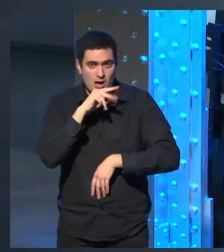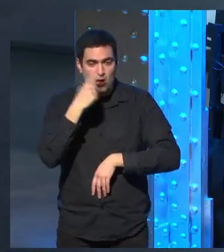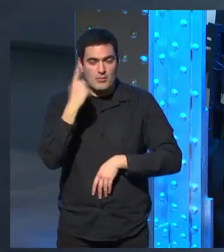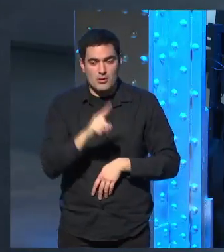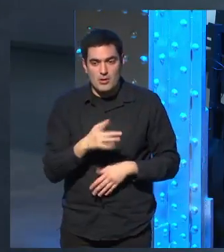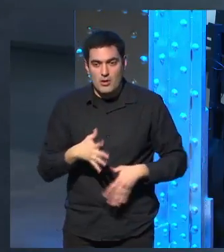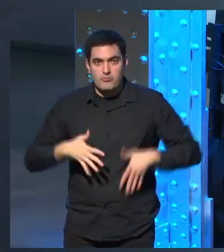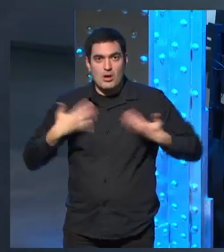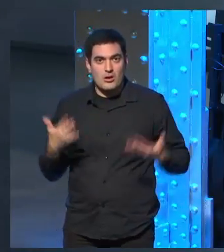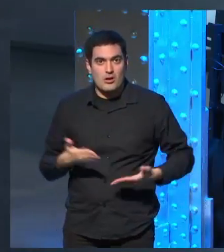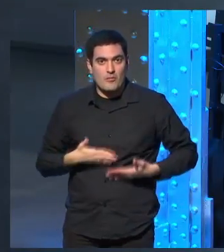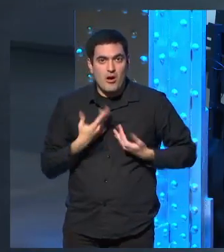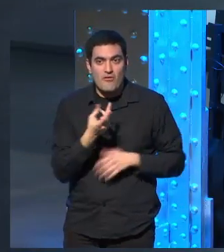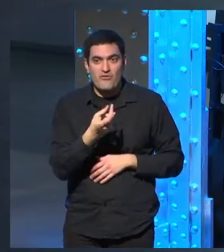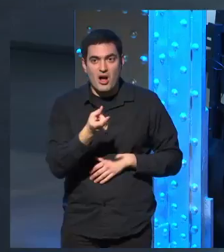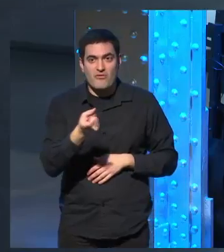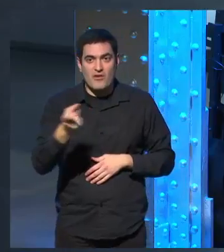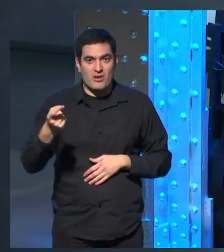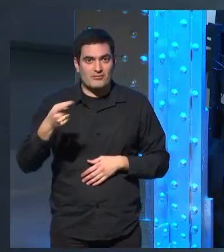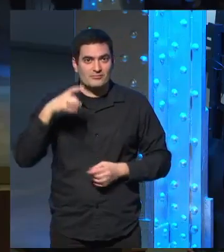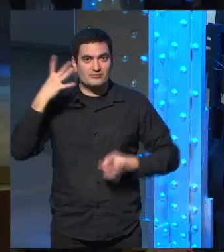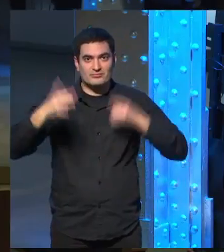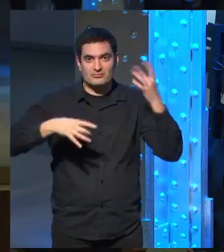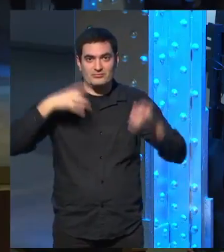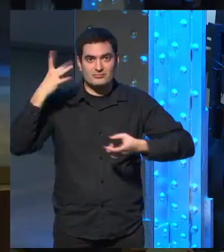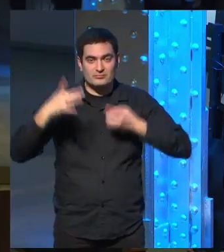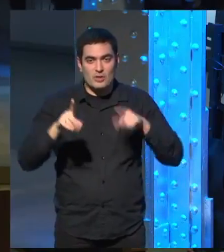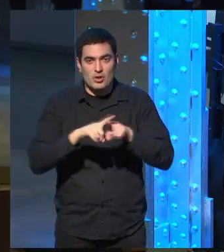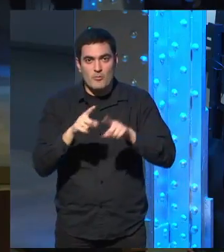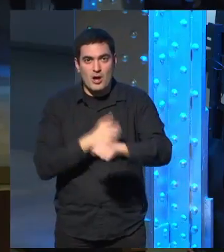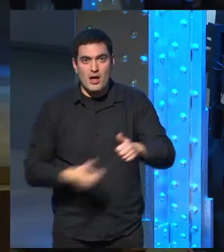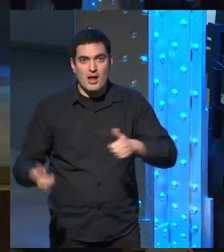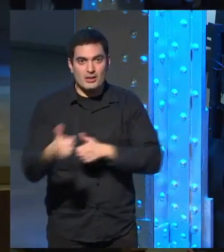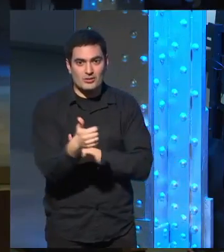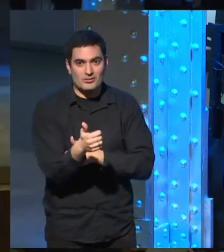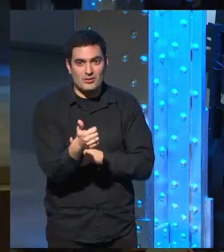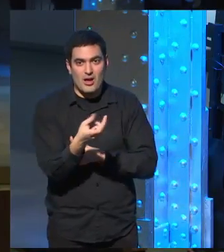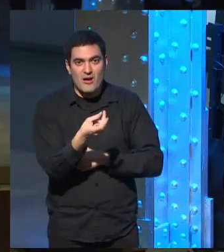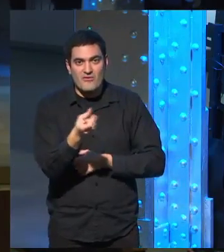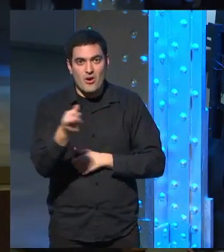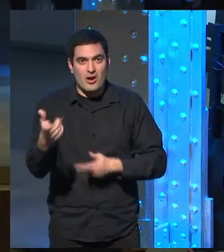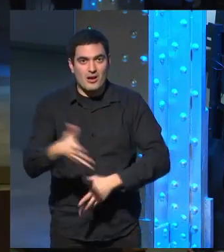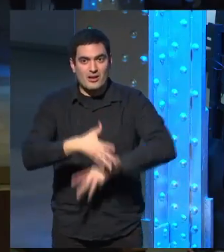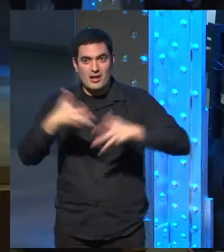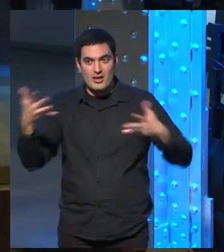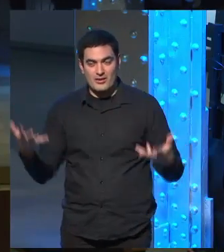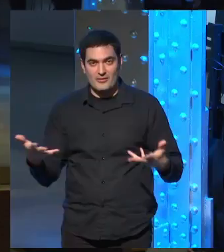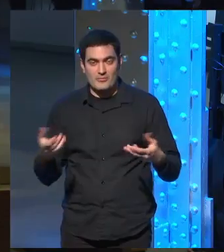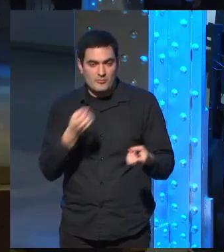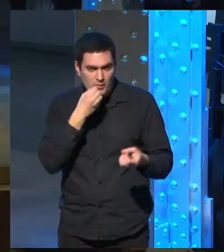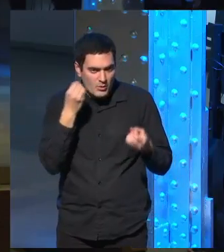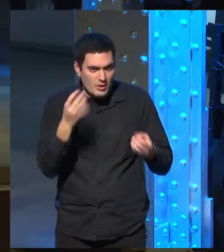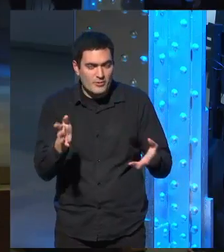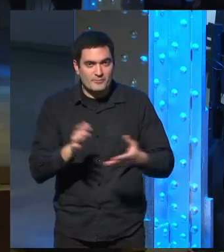improvisando, va inventando fugas. Uh-huh. O sea, que es como un adelanto de esa gran fuga que iba a ser el Falstaff, ¿no? Pero